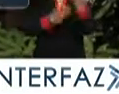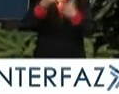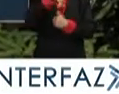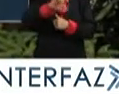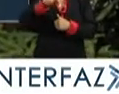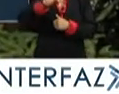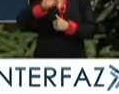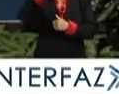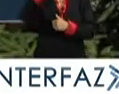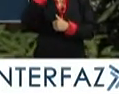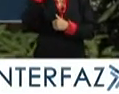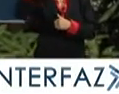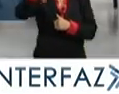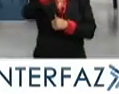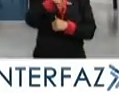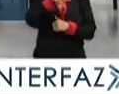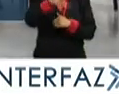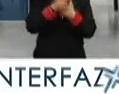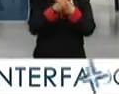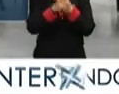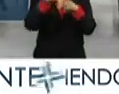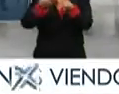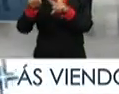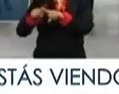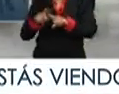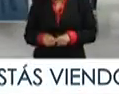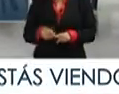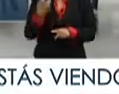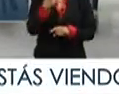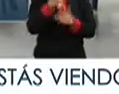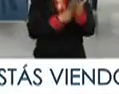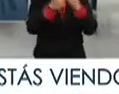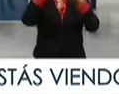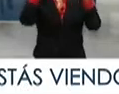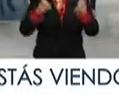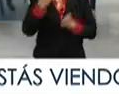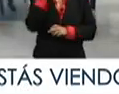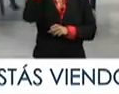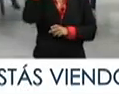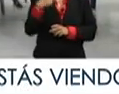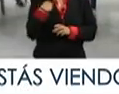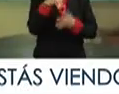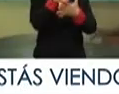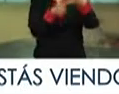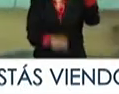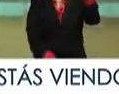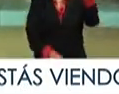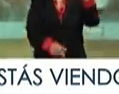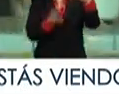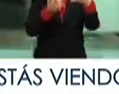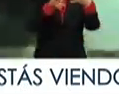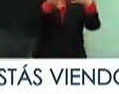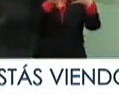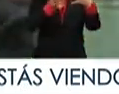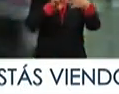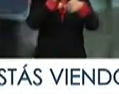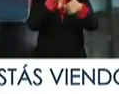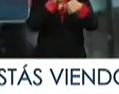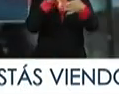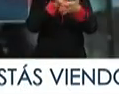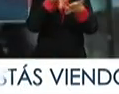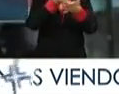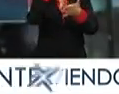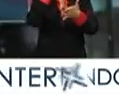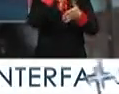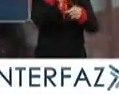con 147 escuelas en 17 países. El programa Escuelas México tiene 5 ejes. El primero consiste en apoyo